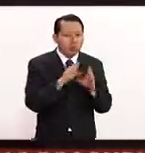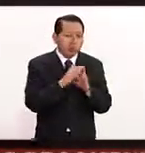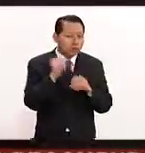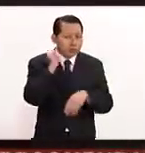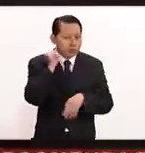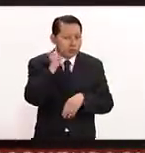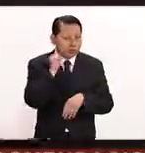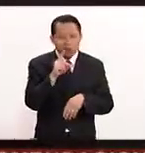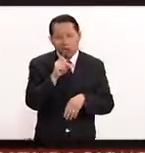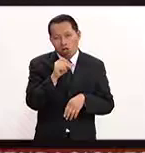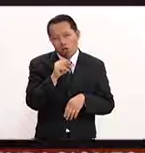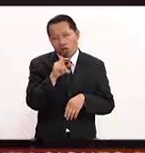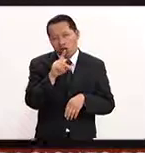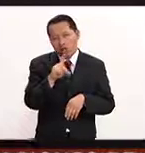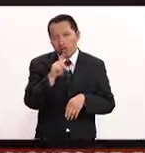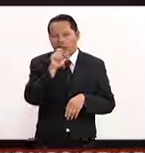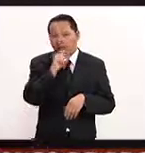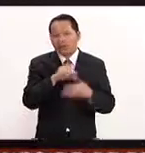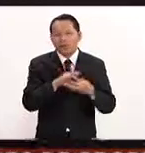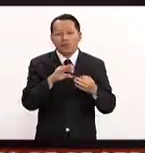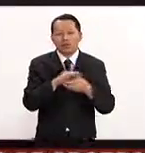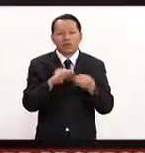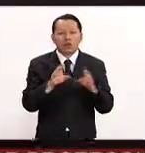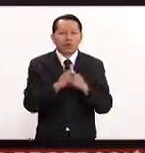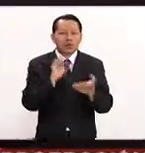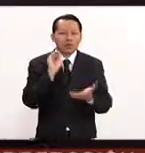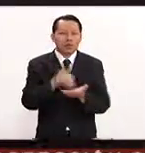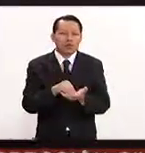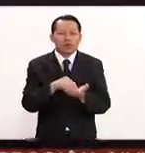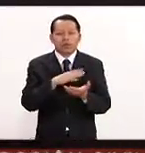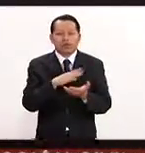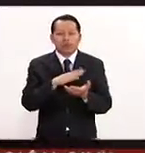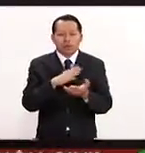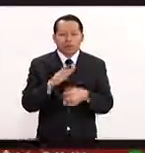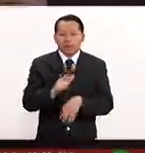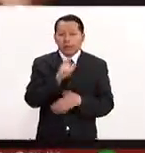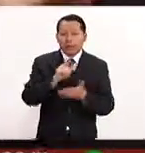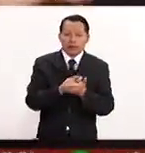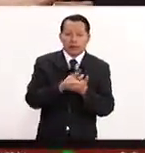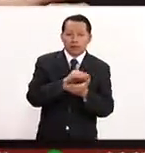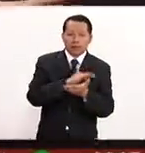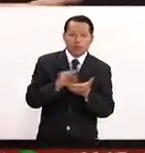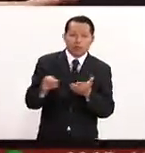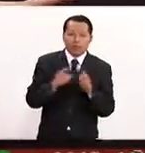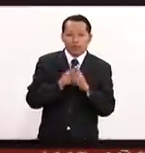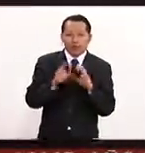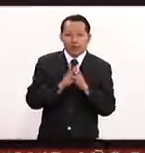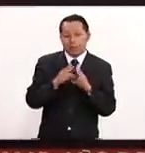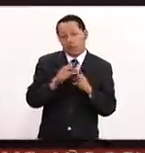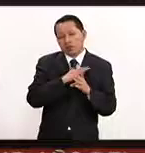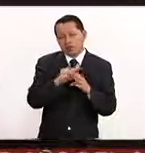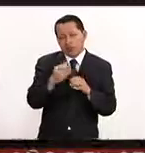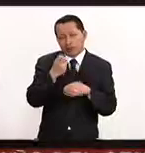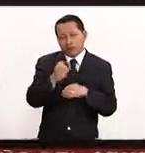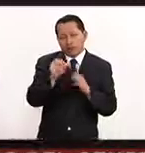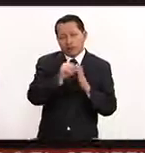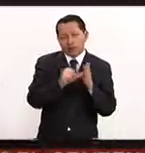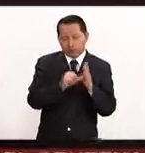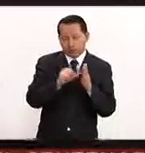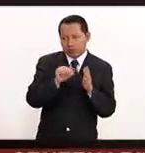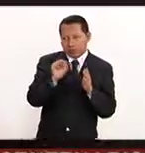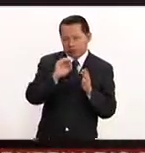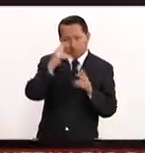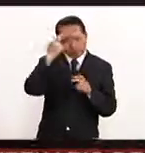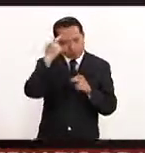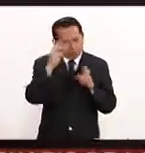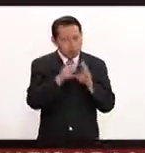los Lores, que decidieron meter una enmienda a una legislación para permitirle invocar este artículo. No sé si recuerdan que la